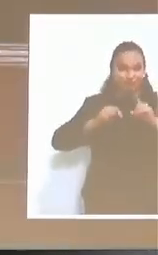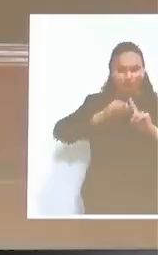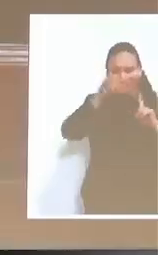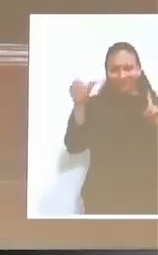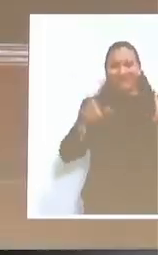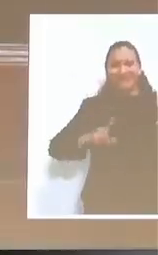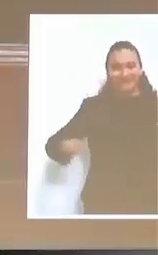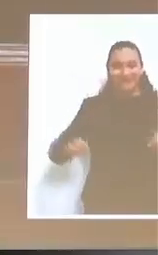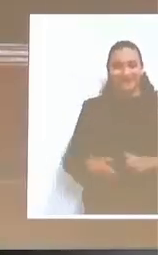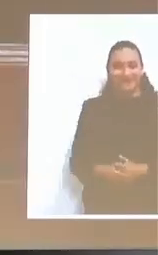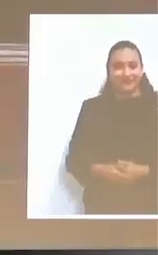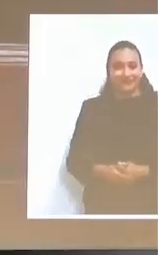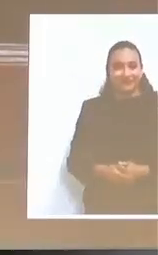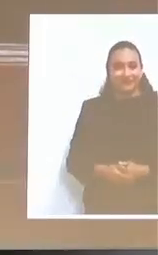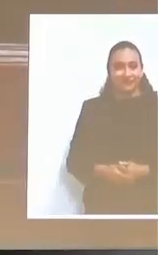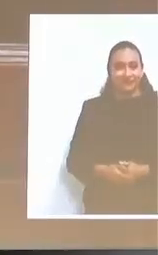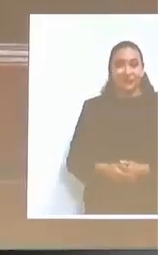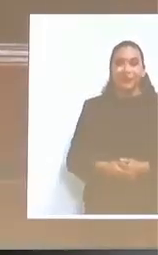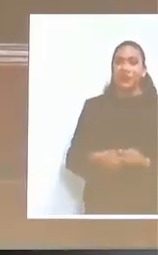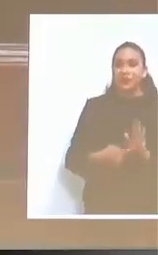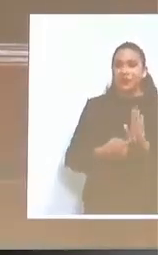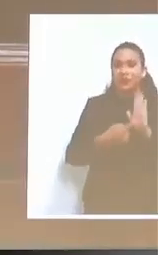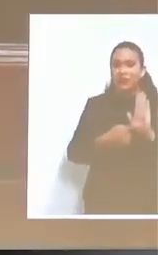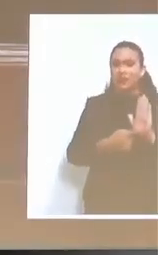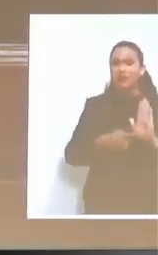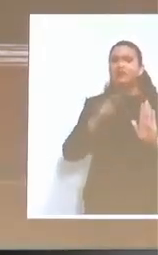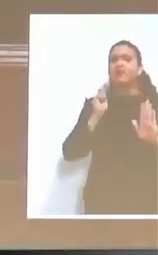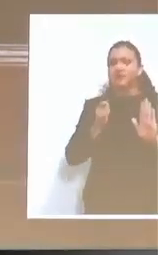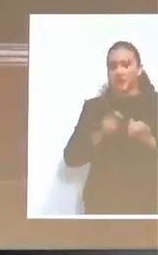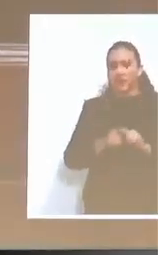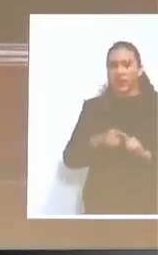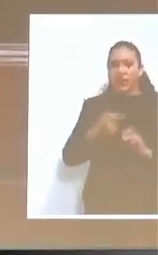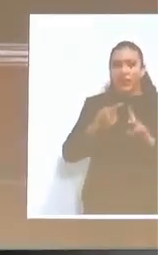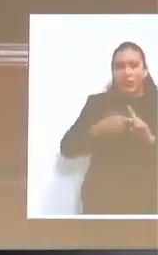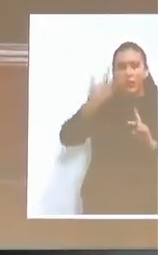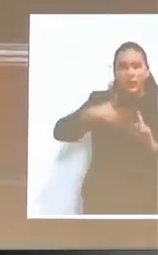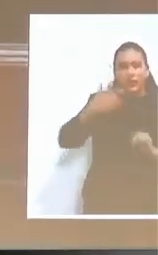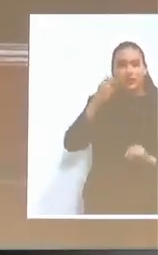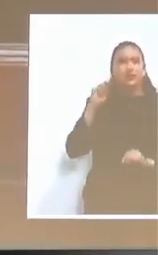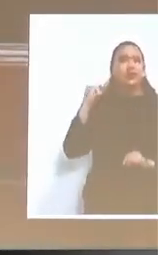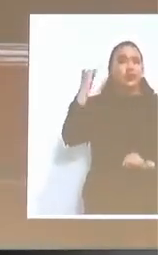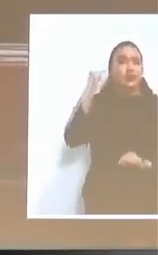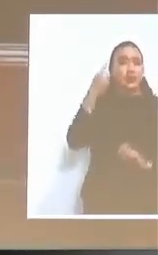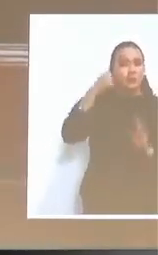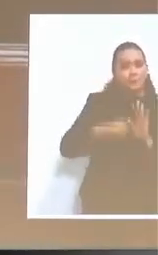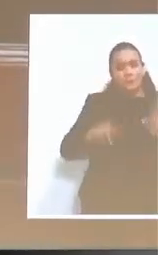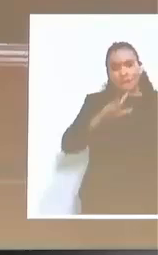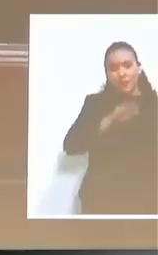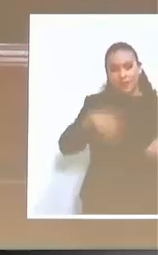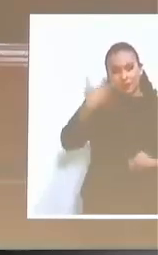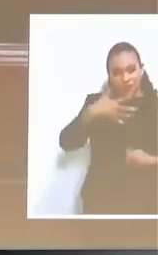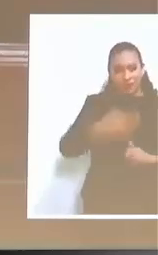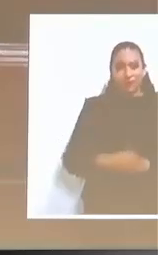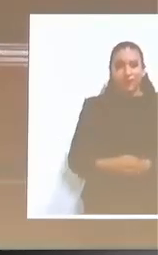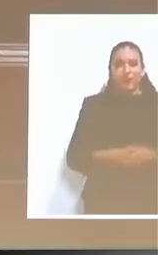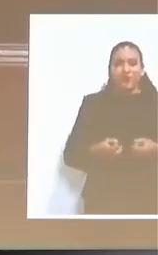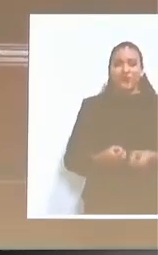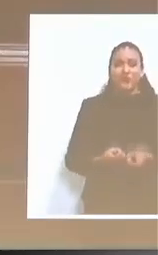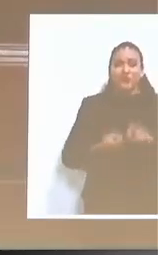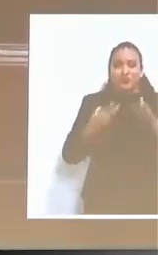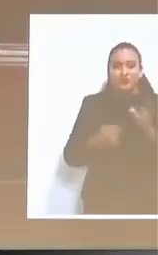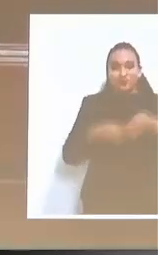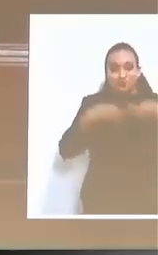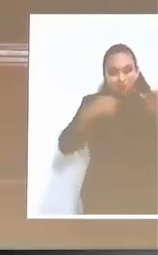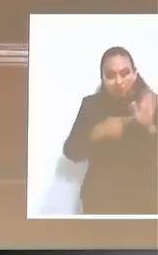del Estado, no por la vía armada, como si fue en el siglo XIX, como si fue